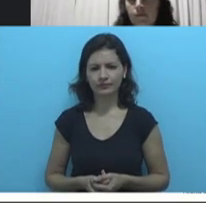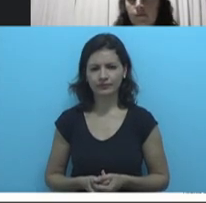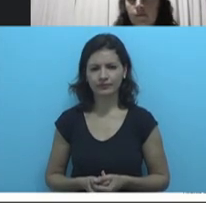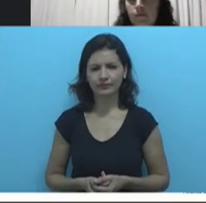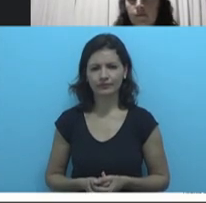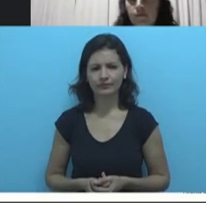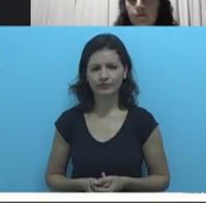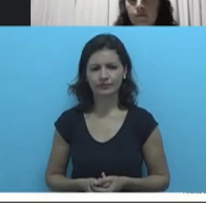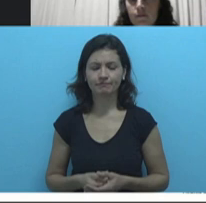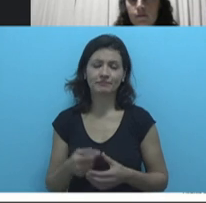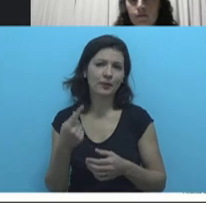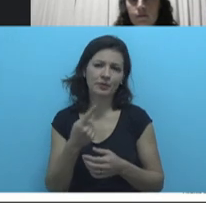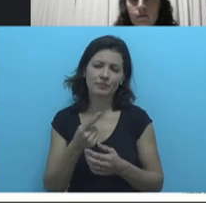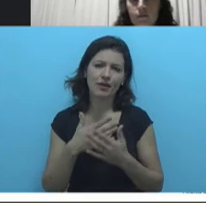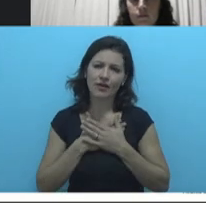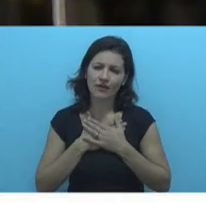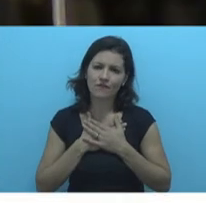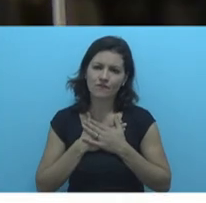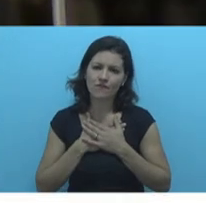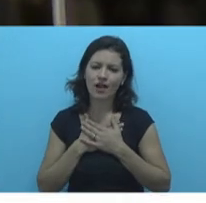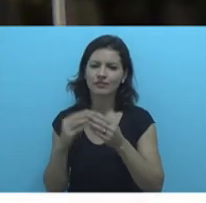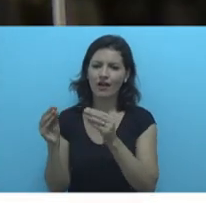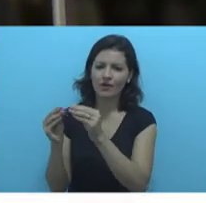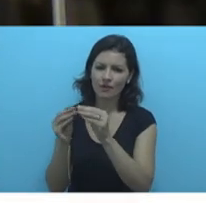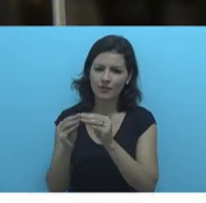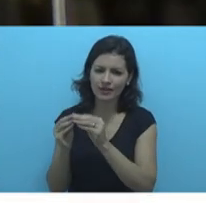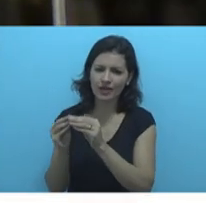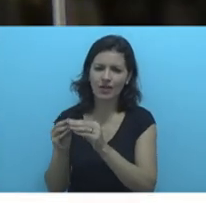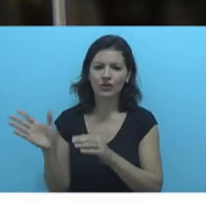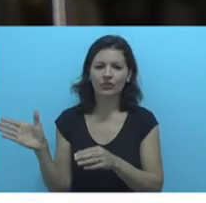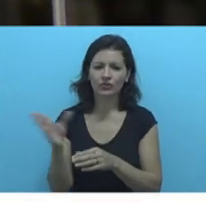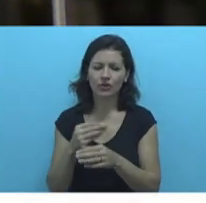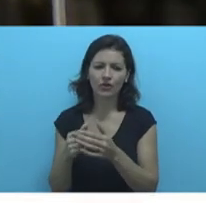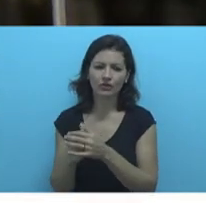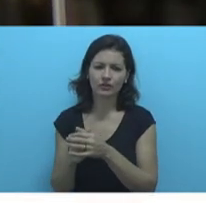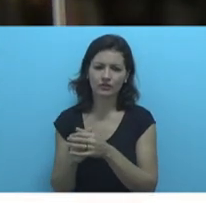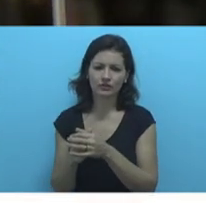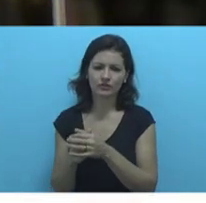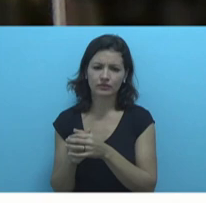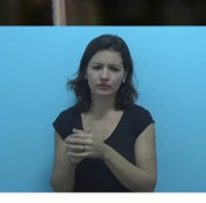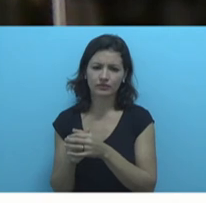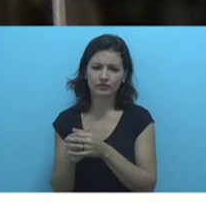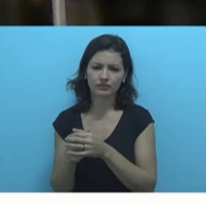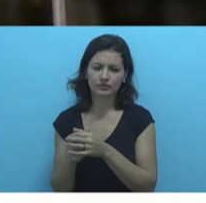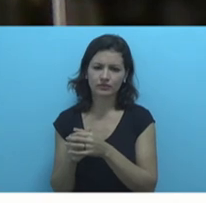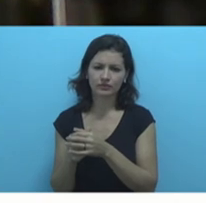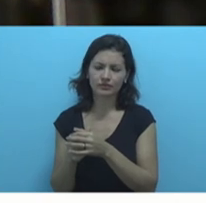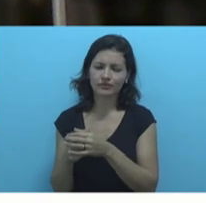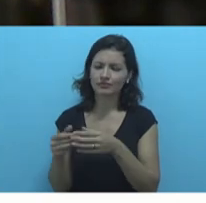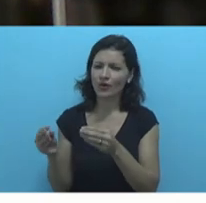primero le quiero mandar fuerzas a todos sus compañeros del Partido Socialista, que los veo tan